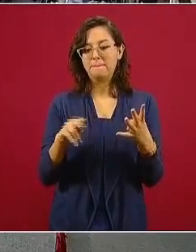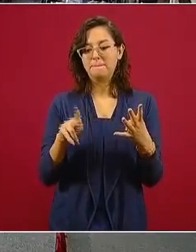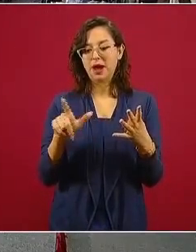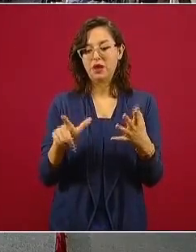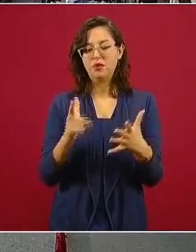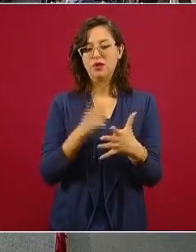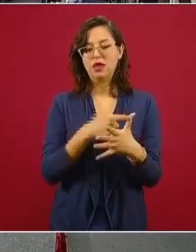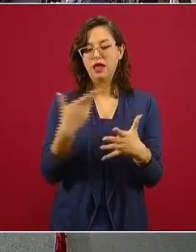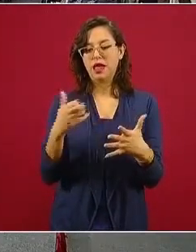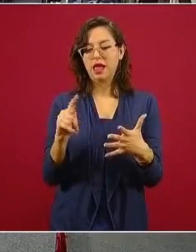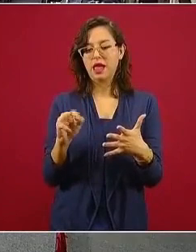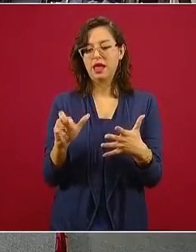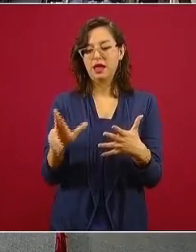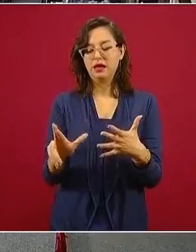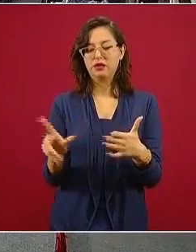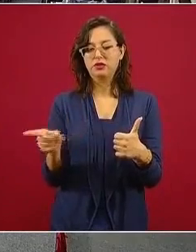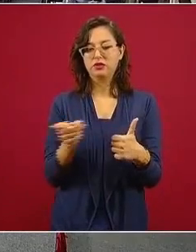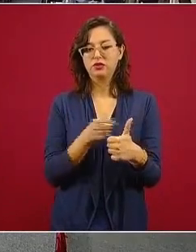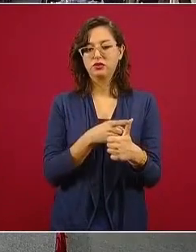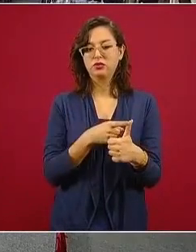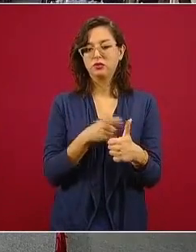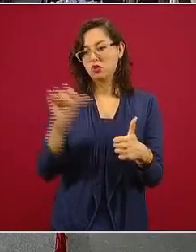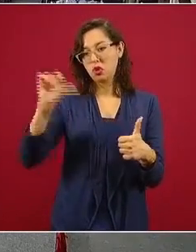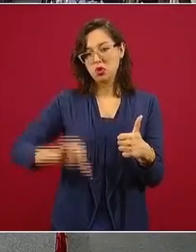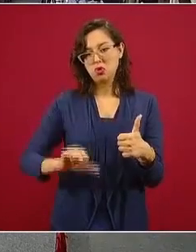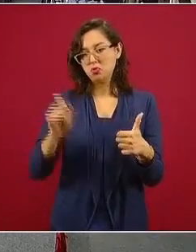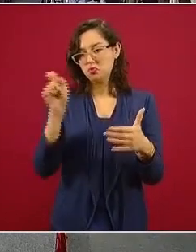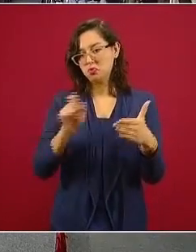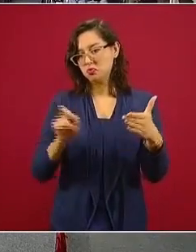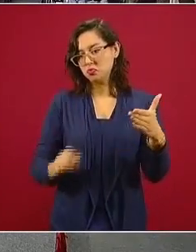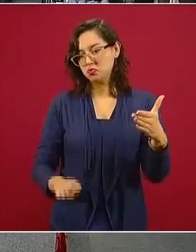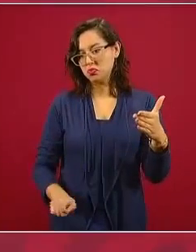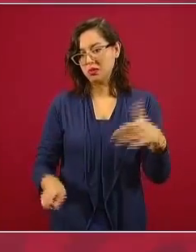Héctor y los que se apunten. ¿Sí?